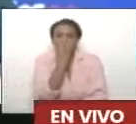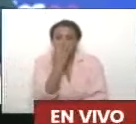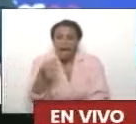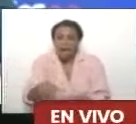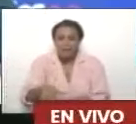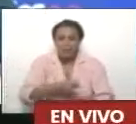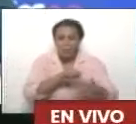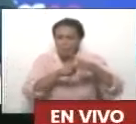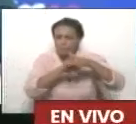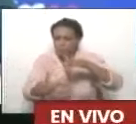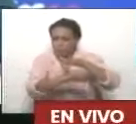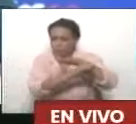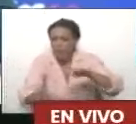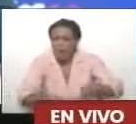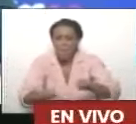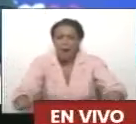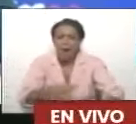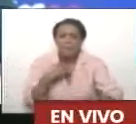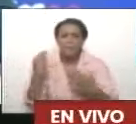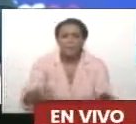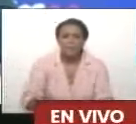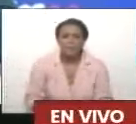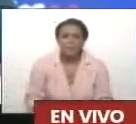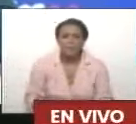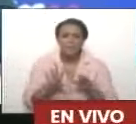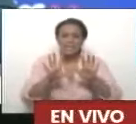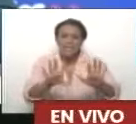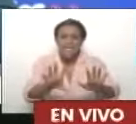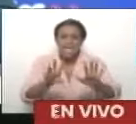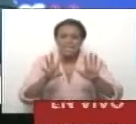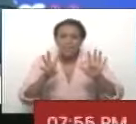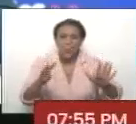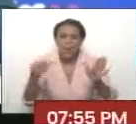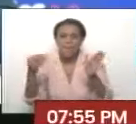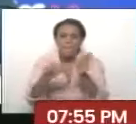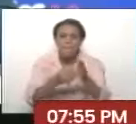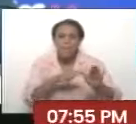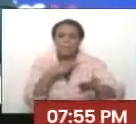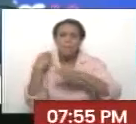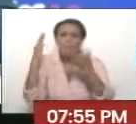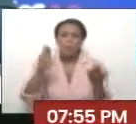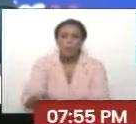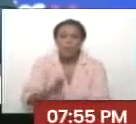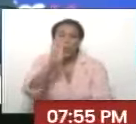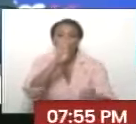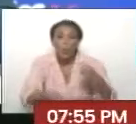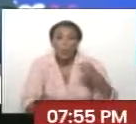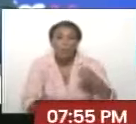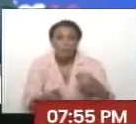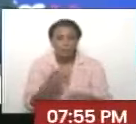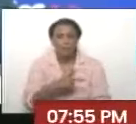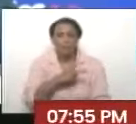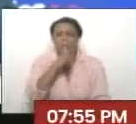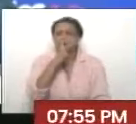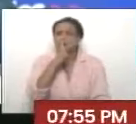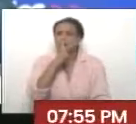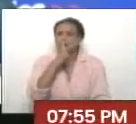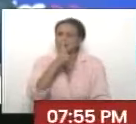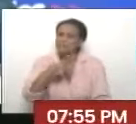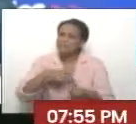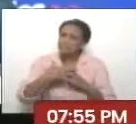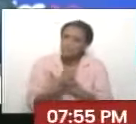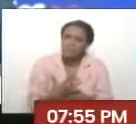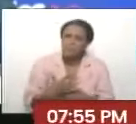asesinan. Van más de 19.000 asesinados. Los últimos crímenes monstruosos es